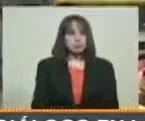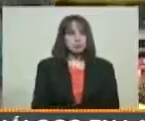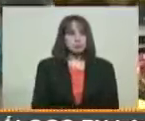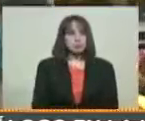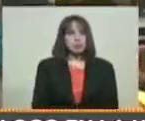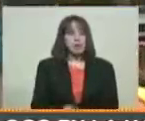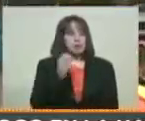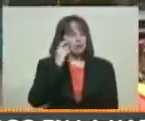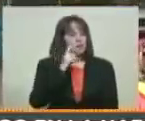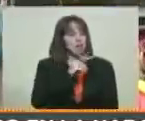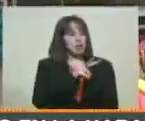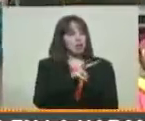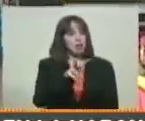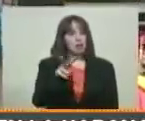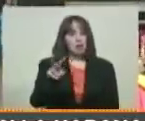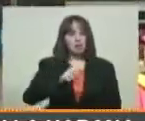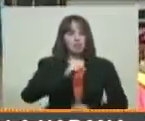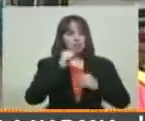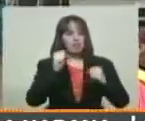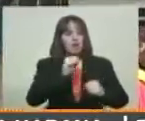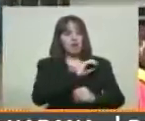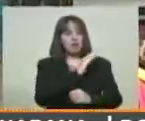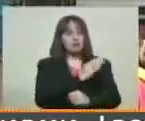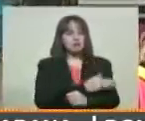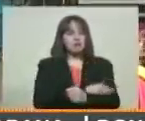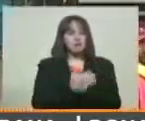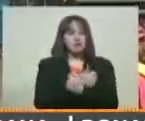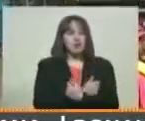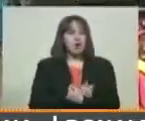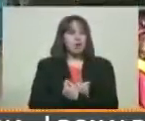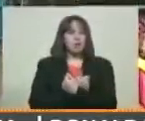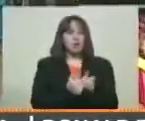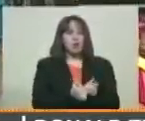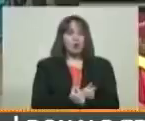verlos ustedes en su fuerza, en su amor.